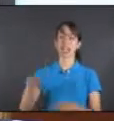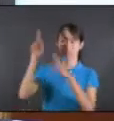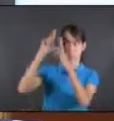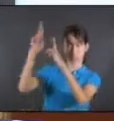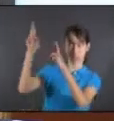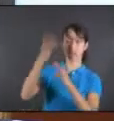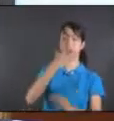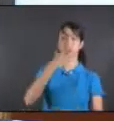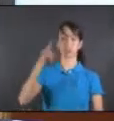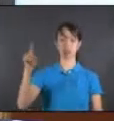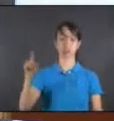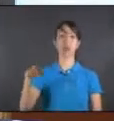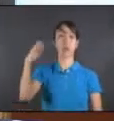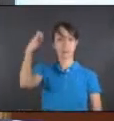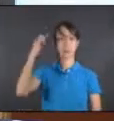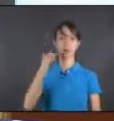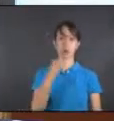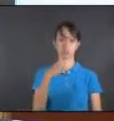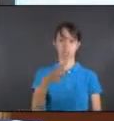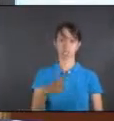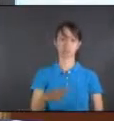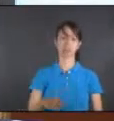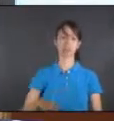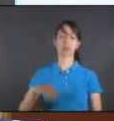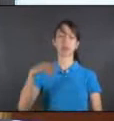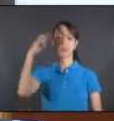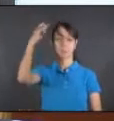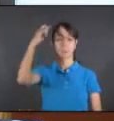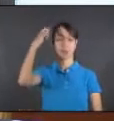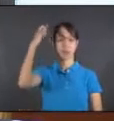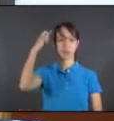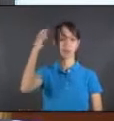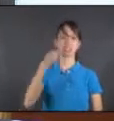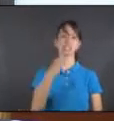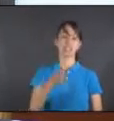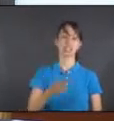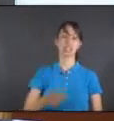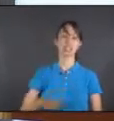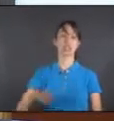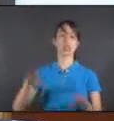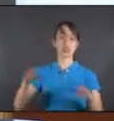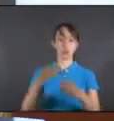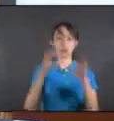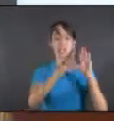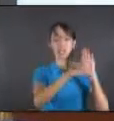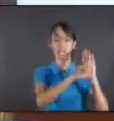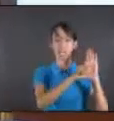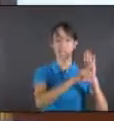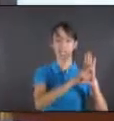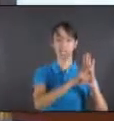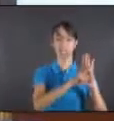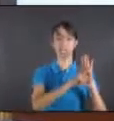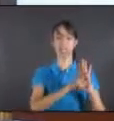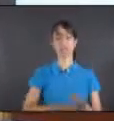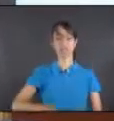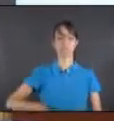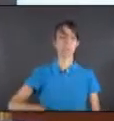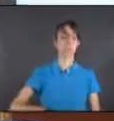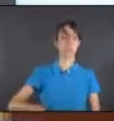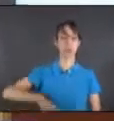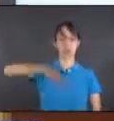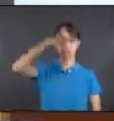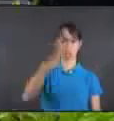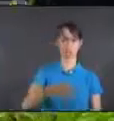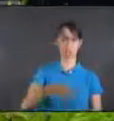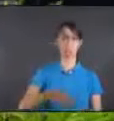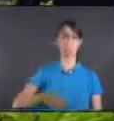genuino reinicio, porque de alguna manera él era temeroso de Dios. A su manera, él lo dice,